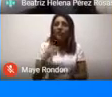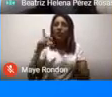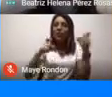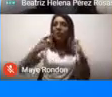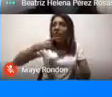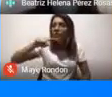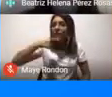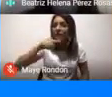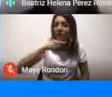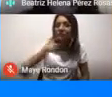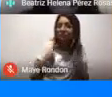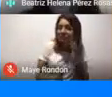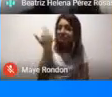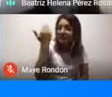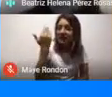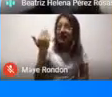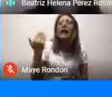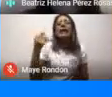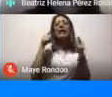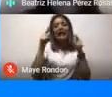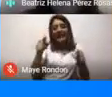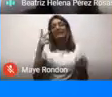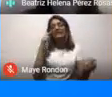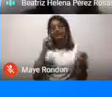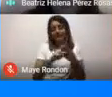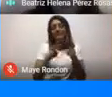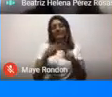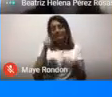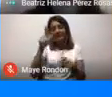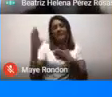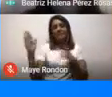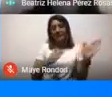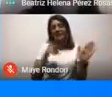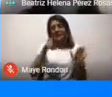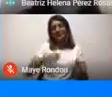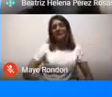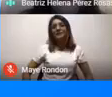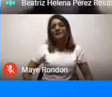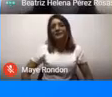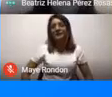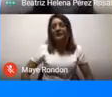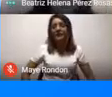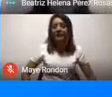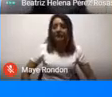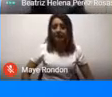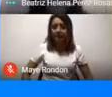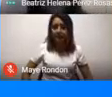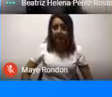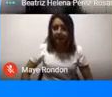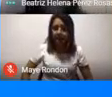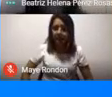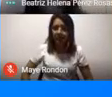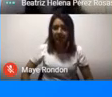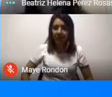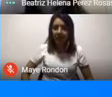¿verdad? Entonces, eso hace parte de lo que es la planificación. Seguimos. Siguiente.